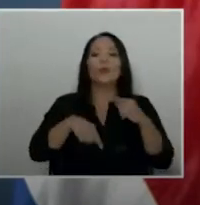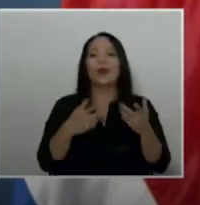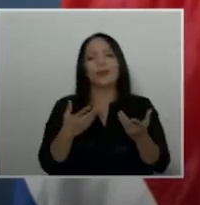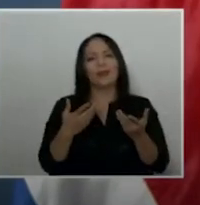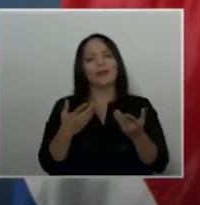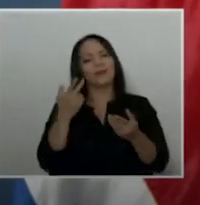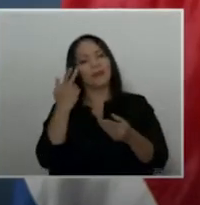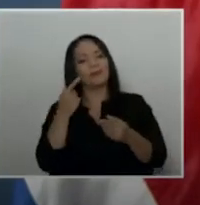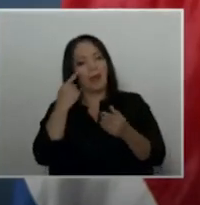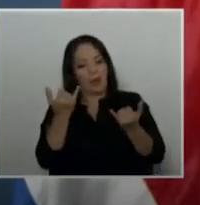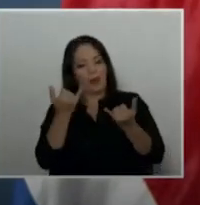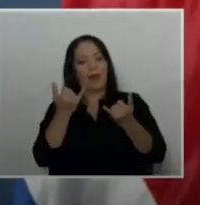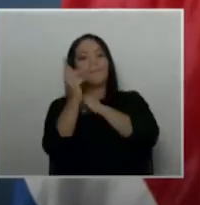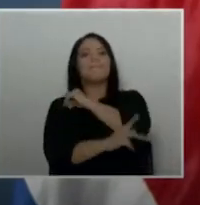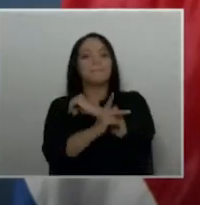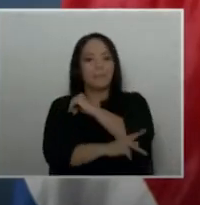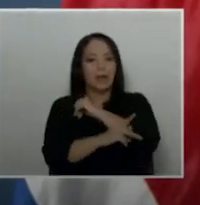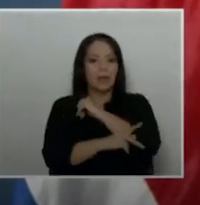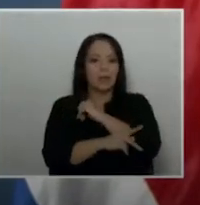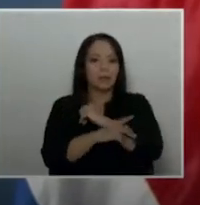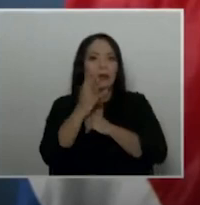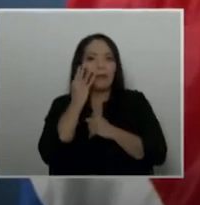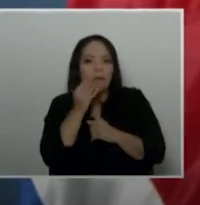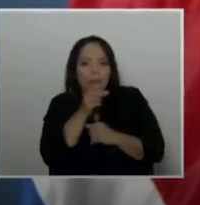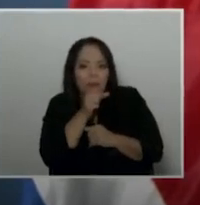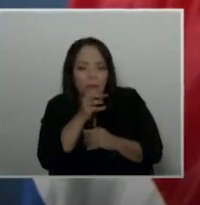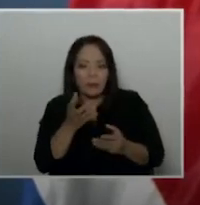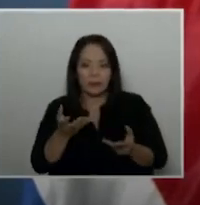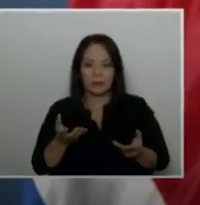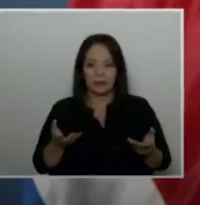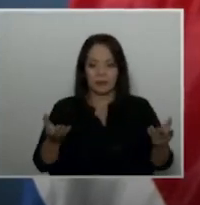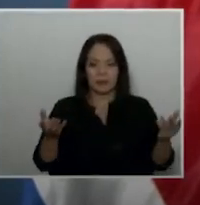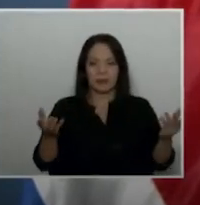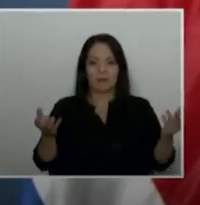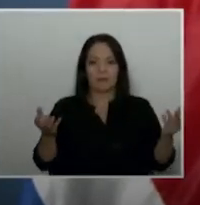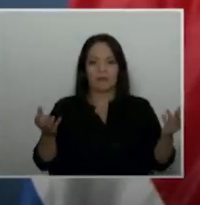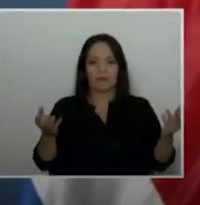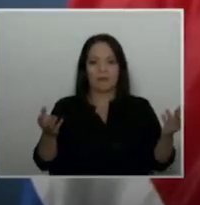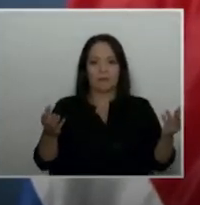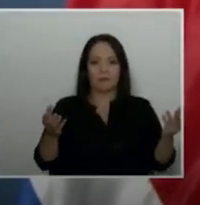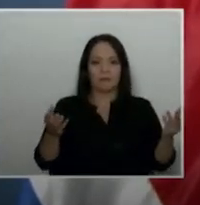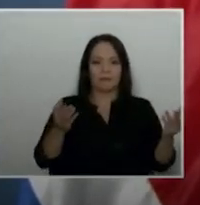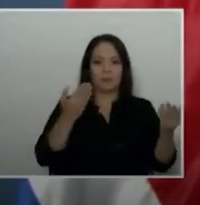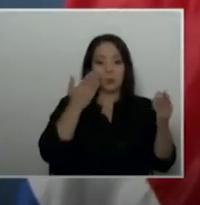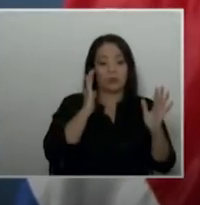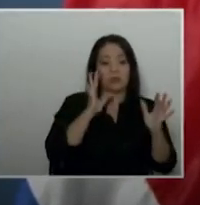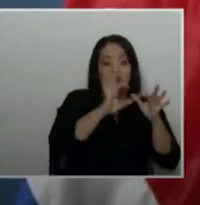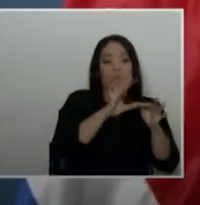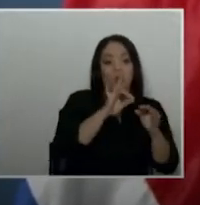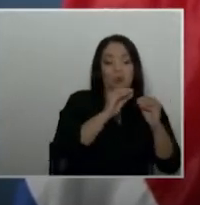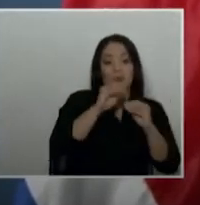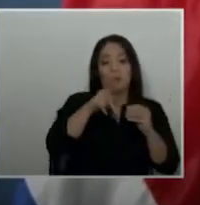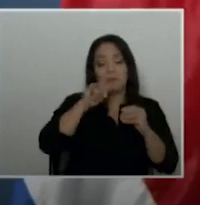se está envejeciendo, donde cada vez hay menos estudiantes, debió amarrarse a un 8% del PIB. A mí me parece